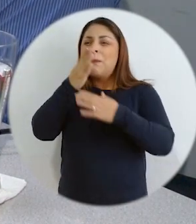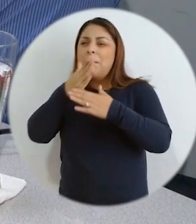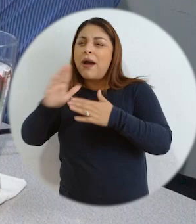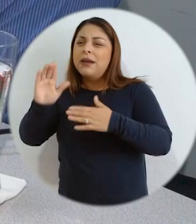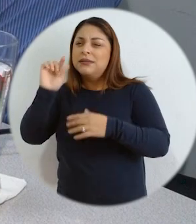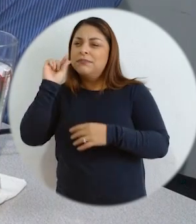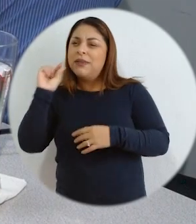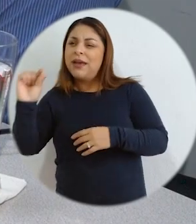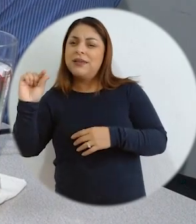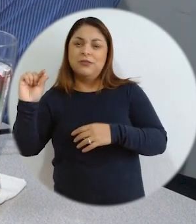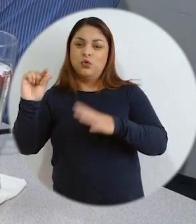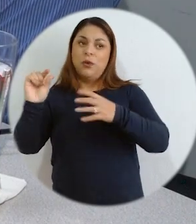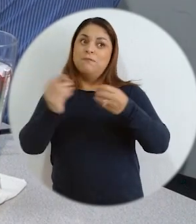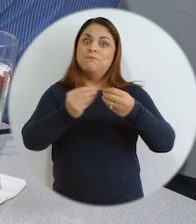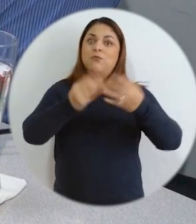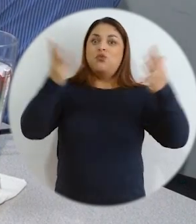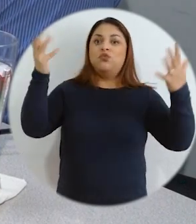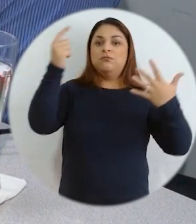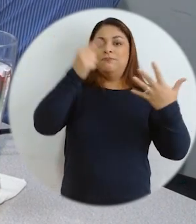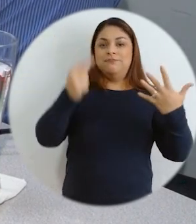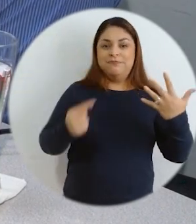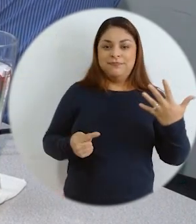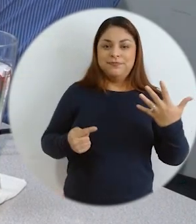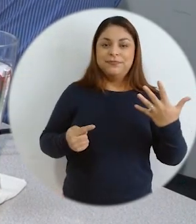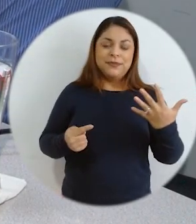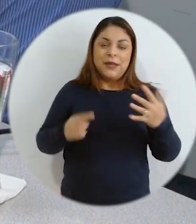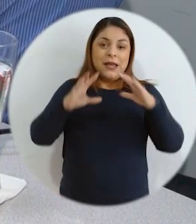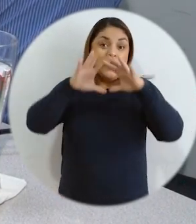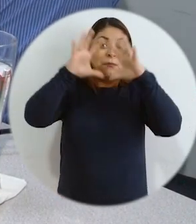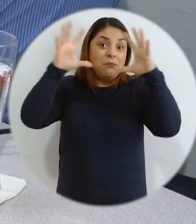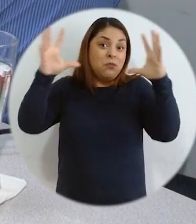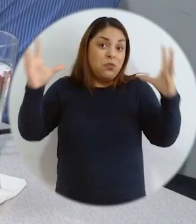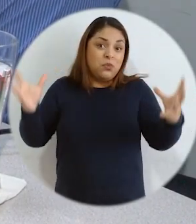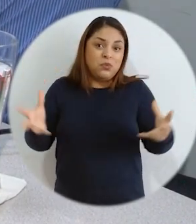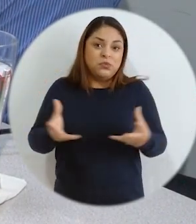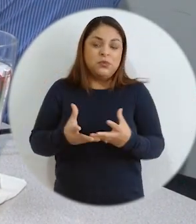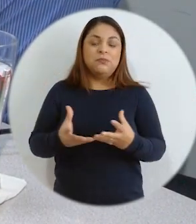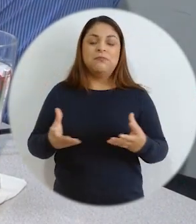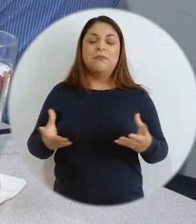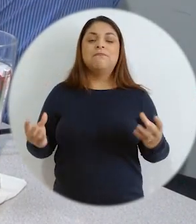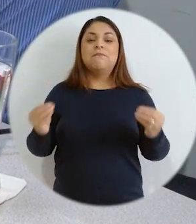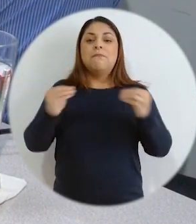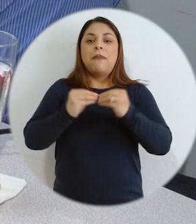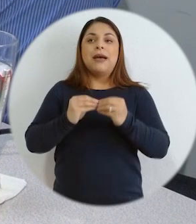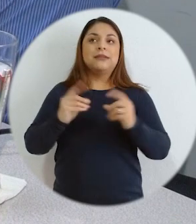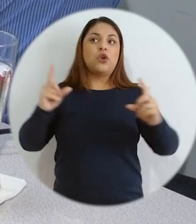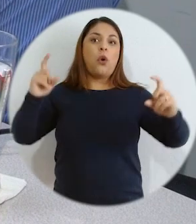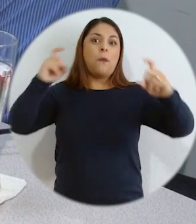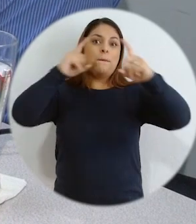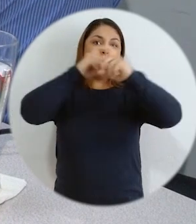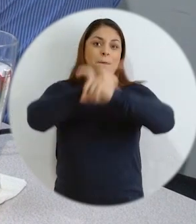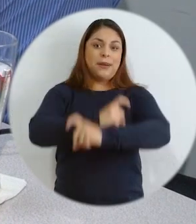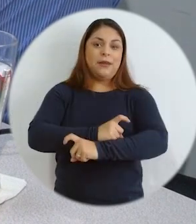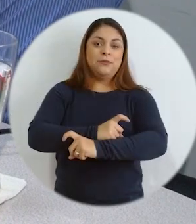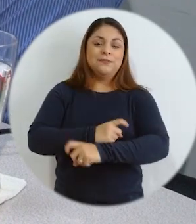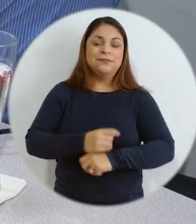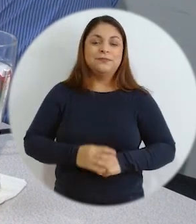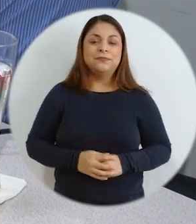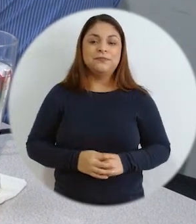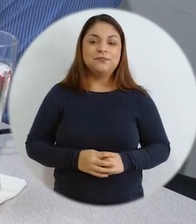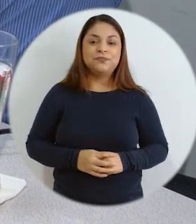solo algo, una fracción muy pequeña de la realidad. Pero sucede que el mundo es más complejo que